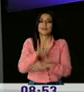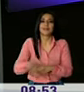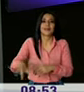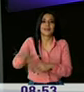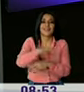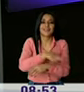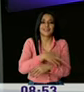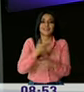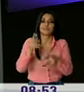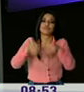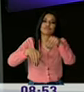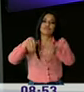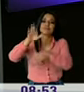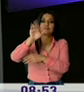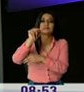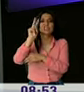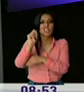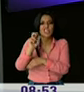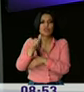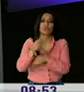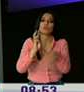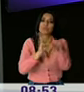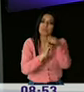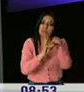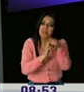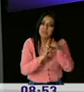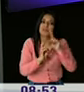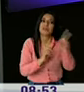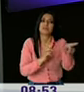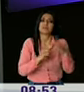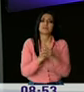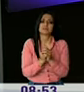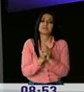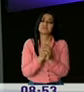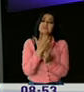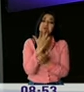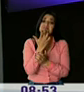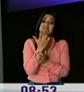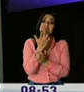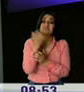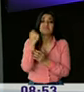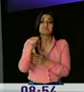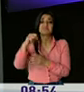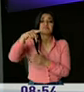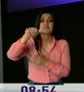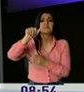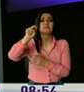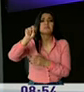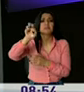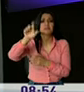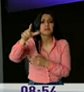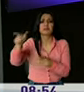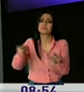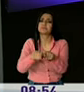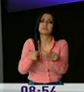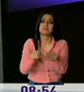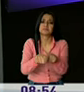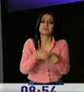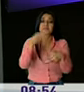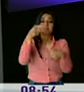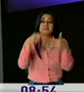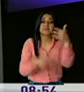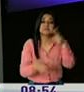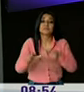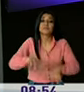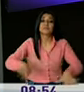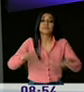del Tingo, en Cunuyacu un poquito más adelante. Si prefiere irse a Pinta, también hay otro. En fin, hay varios sitios para